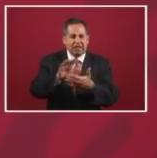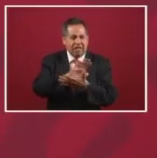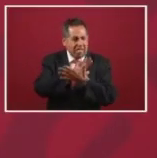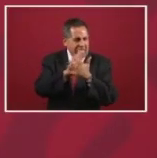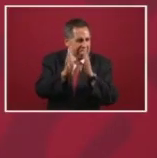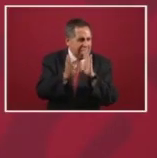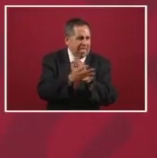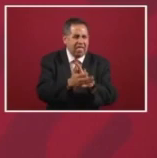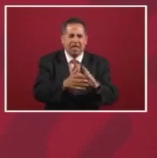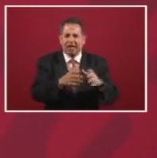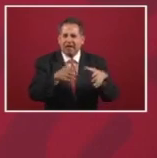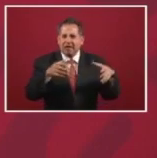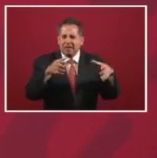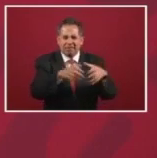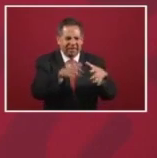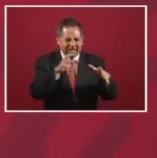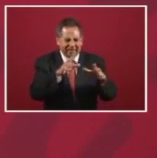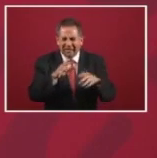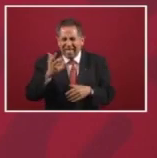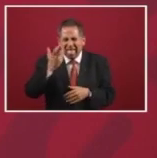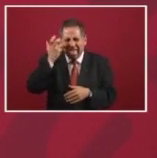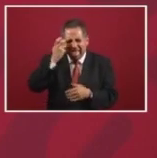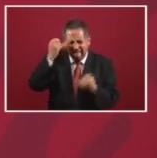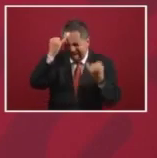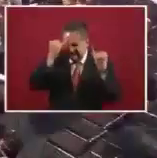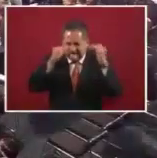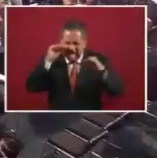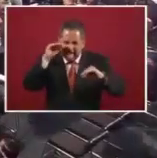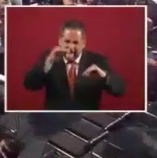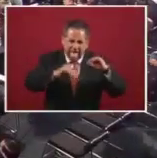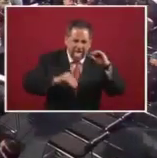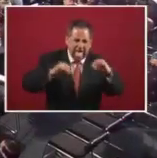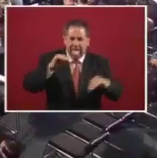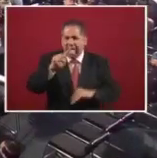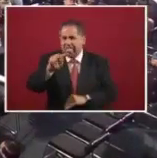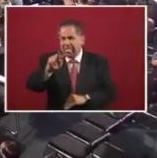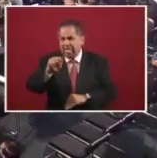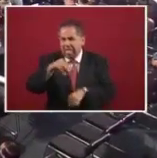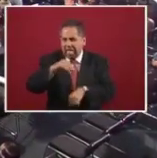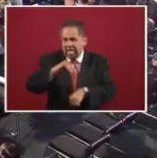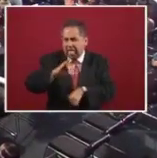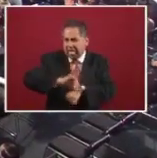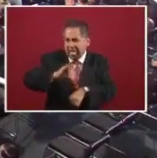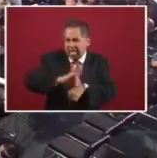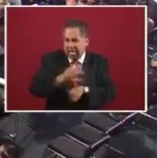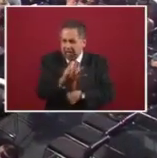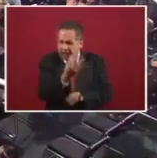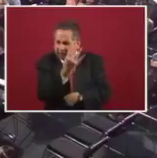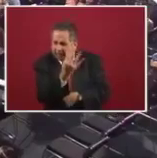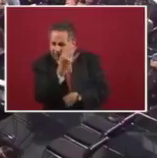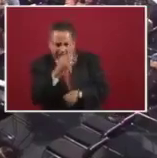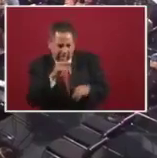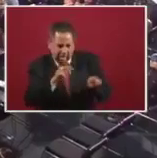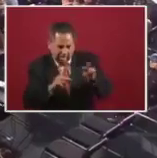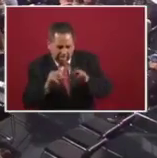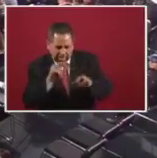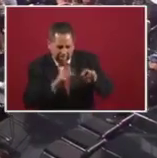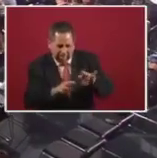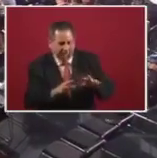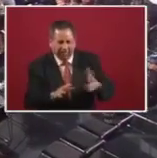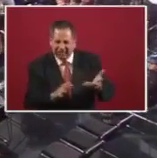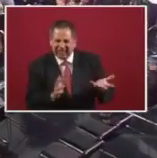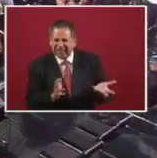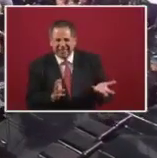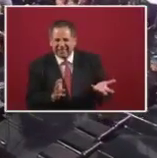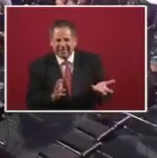delincuencia, todo ese mundo, pues. Y el otro, ¿ese es el mundo real?